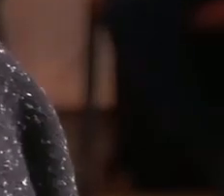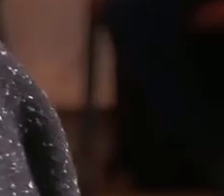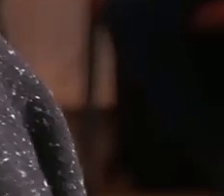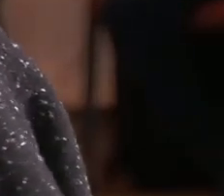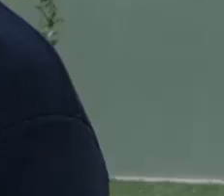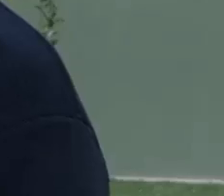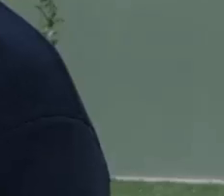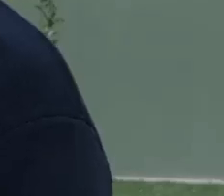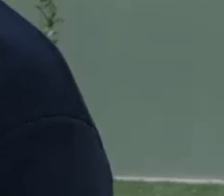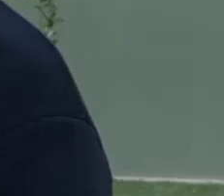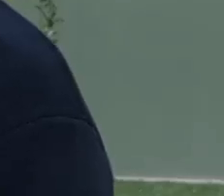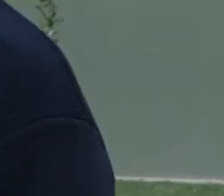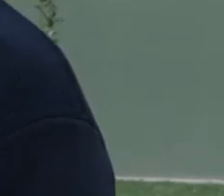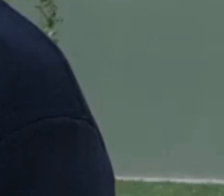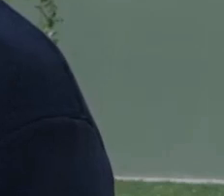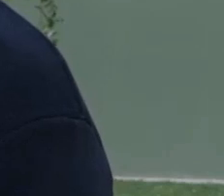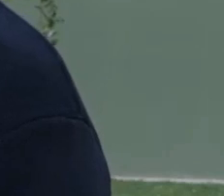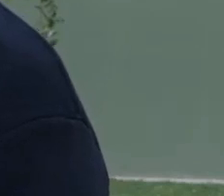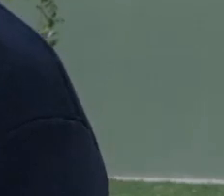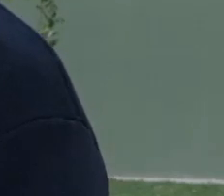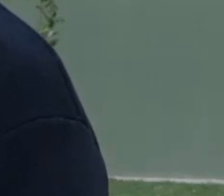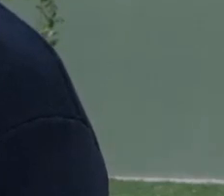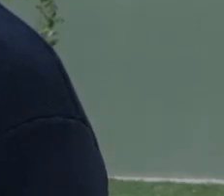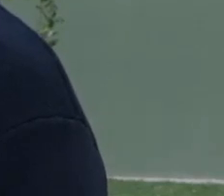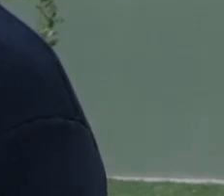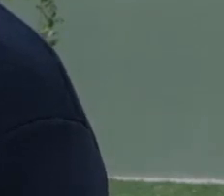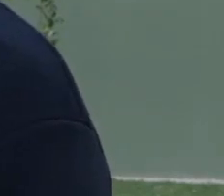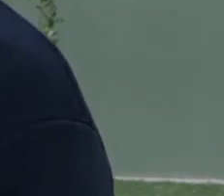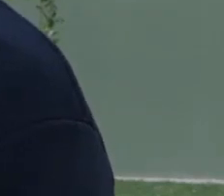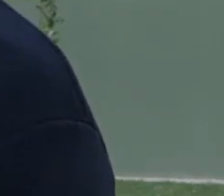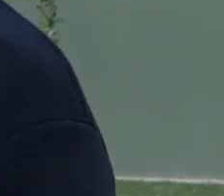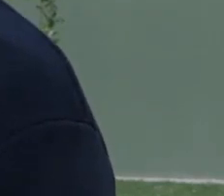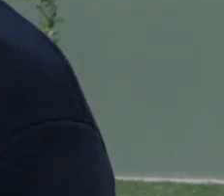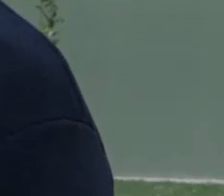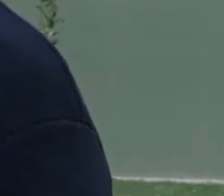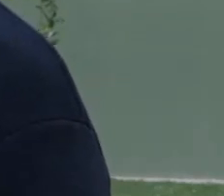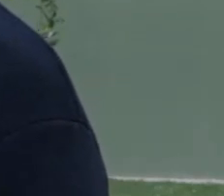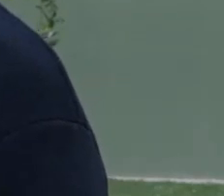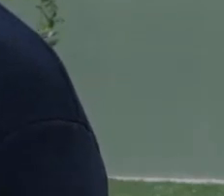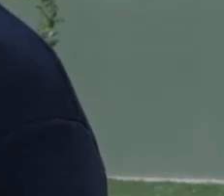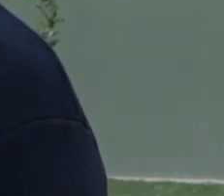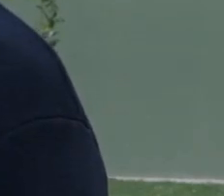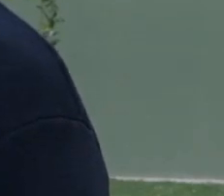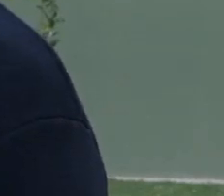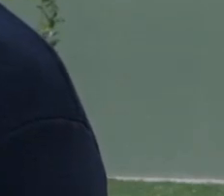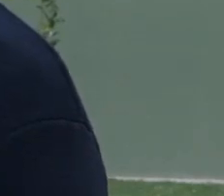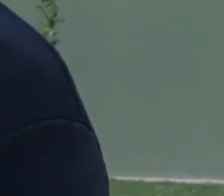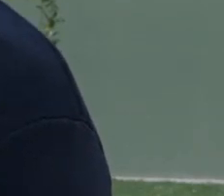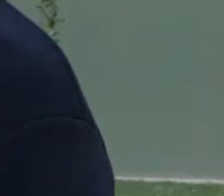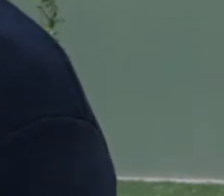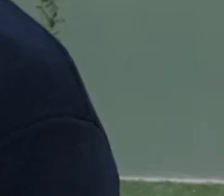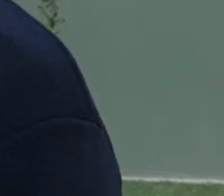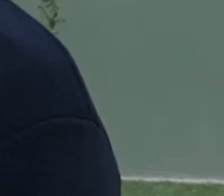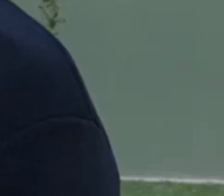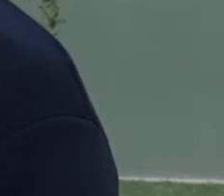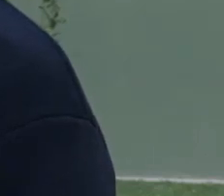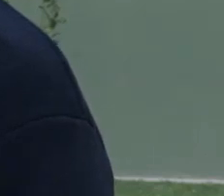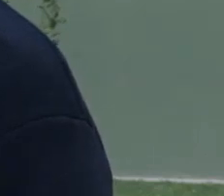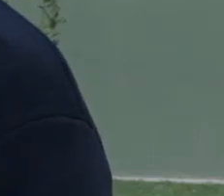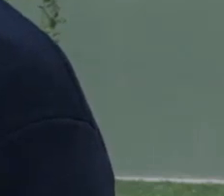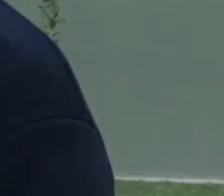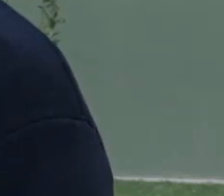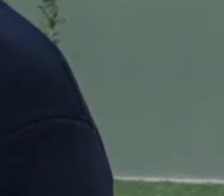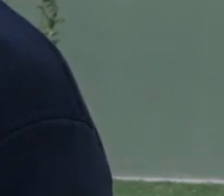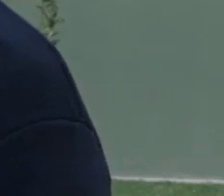acá poder tener recomendaciones de políticas, programas, proyectos, planes de acción, para que